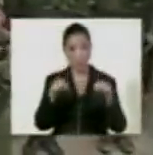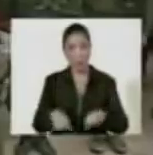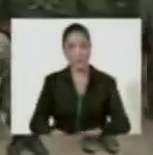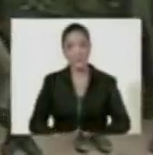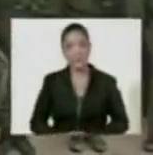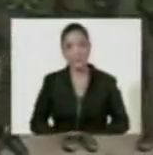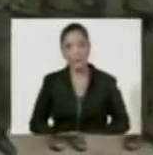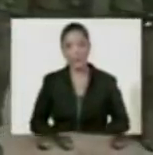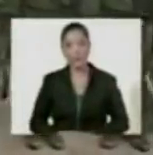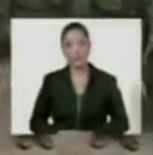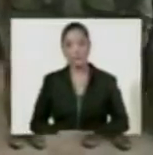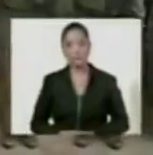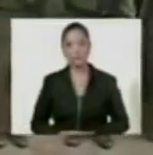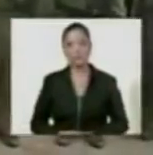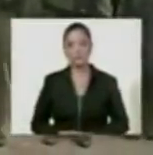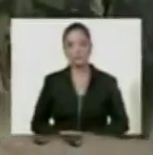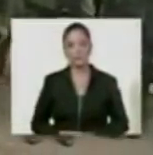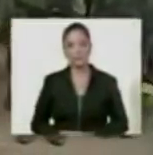ha quedado